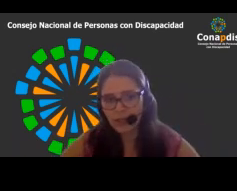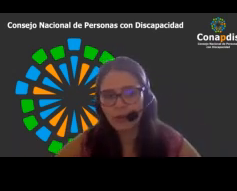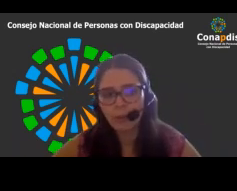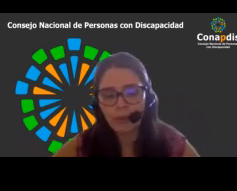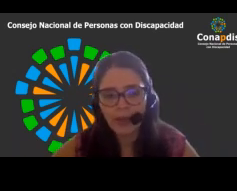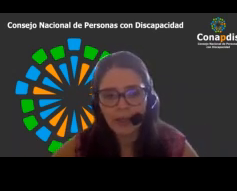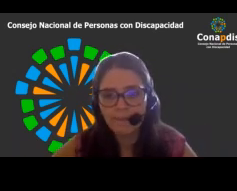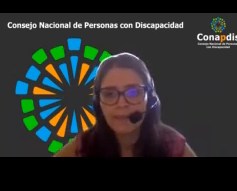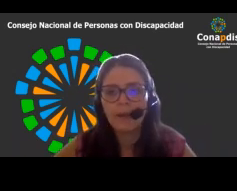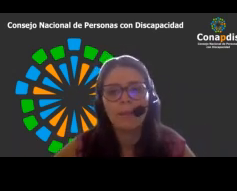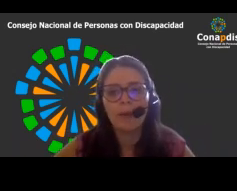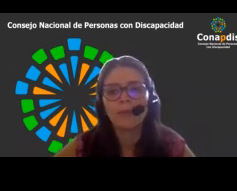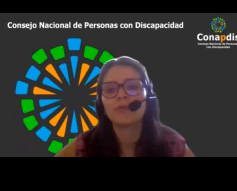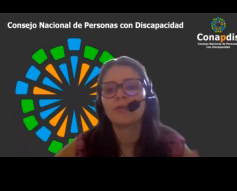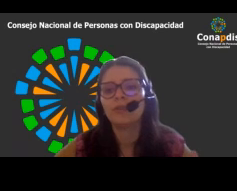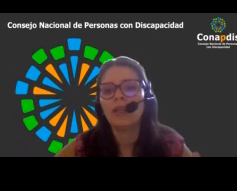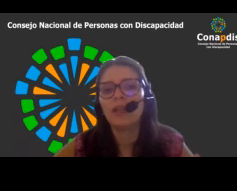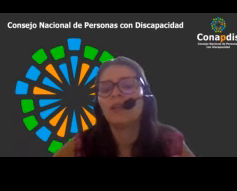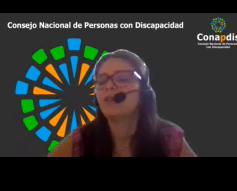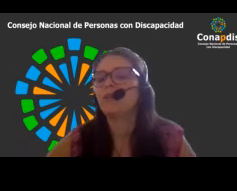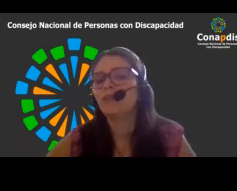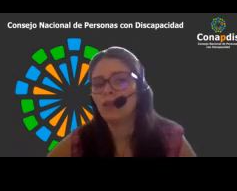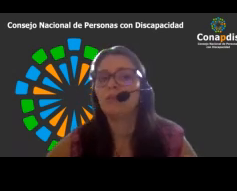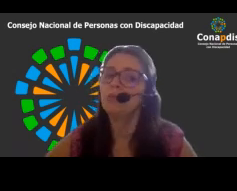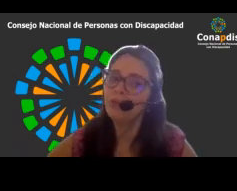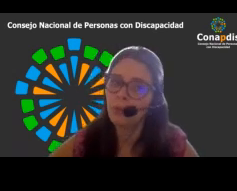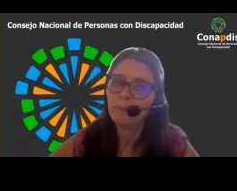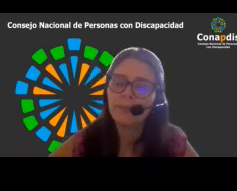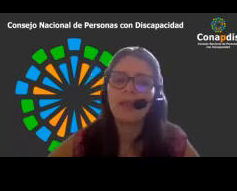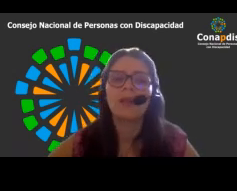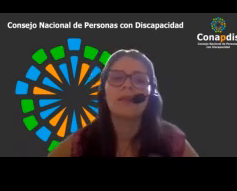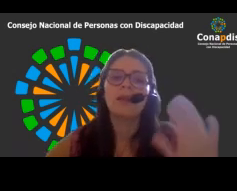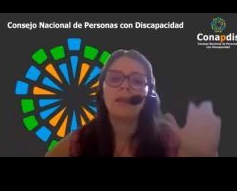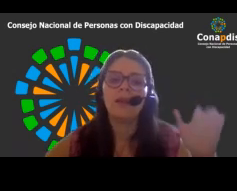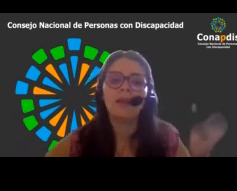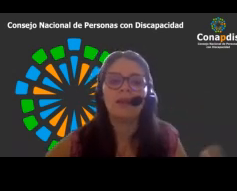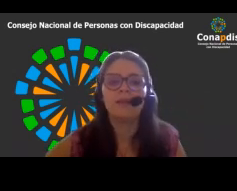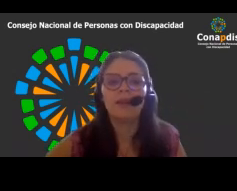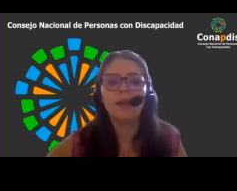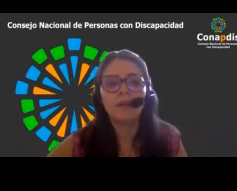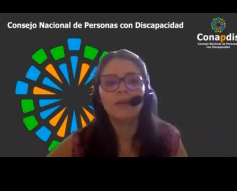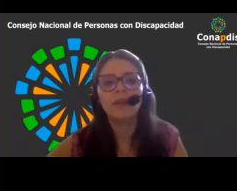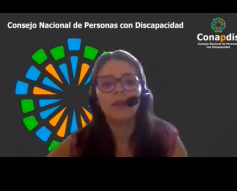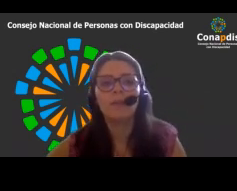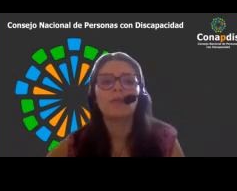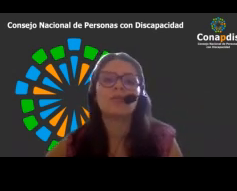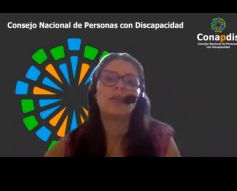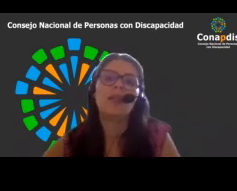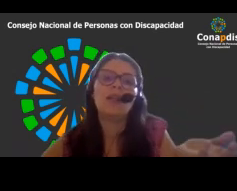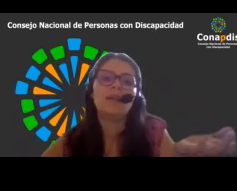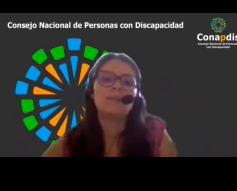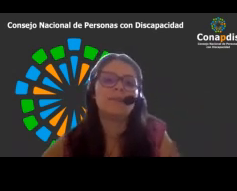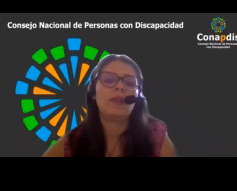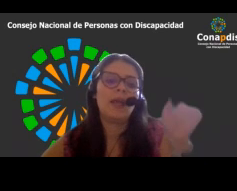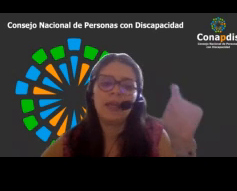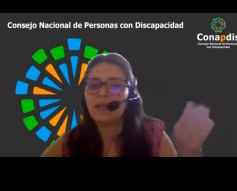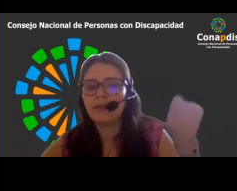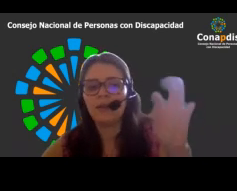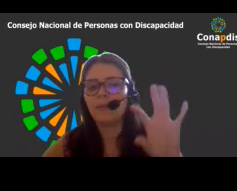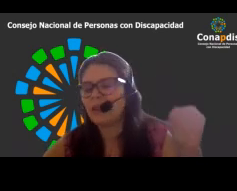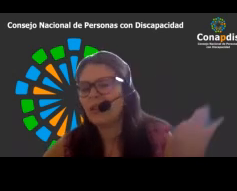día se nos olvida alguito por ahí podemos consultar este glosario inclusivo de este lado tenemos el